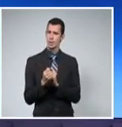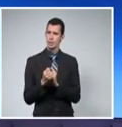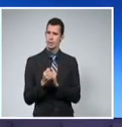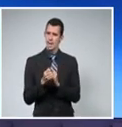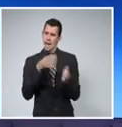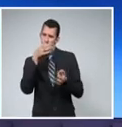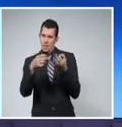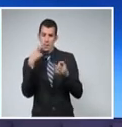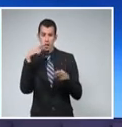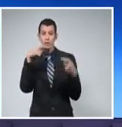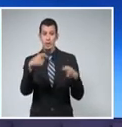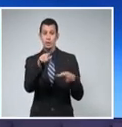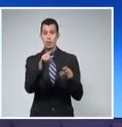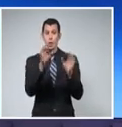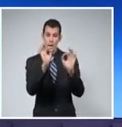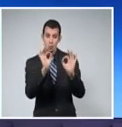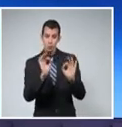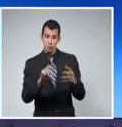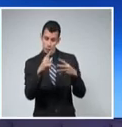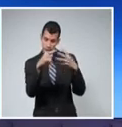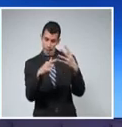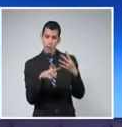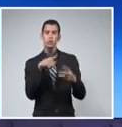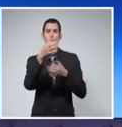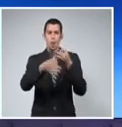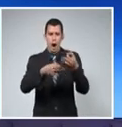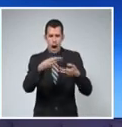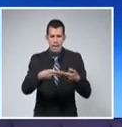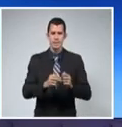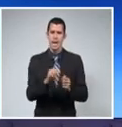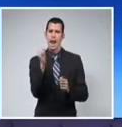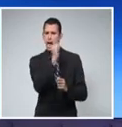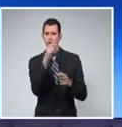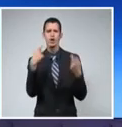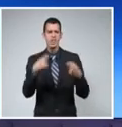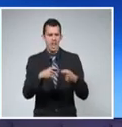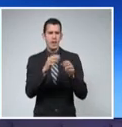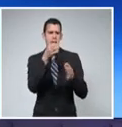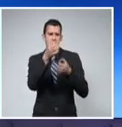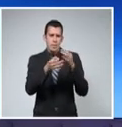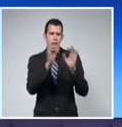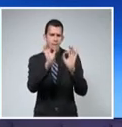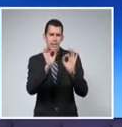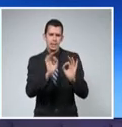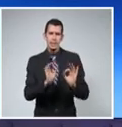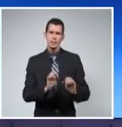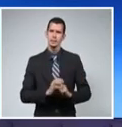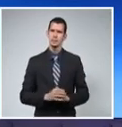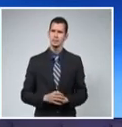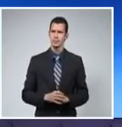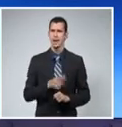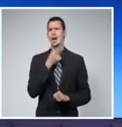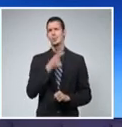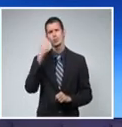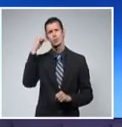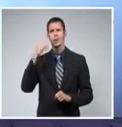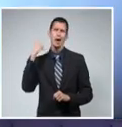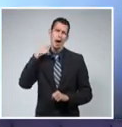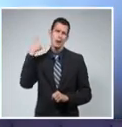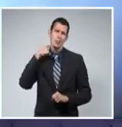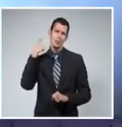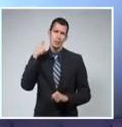no completos, pero sí tienen partes. Hay partes que están secretas, otras están públicas, pero yo les traigo dos ejemplos.